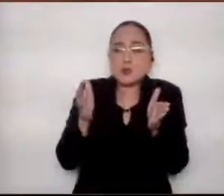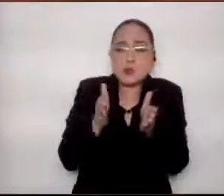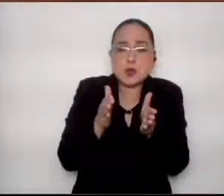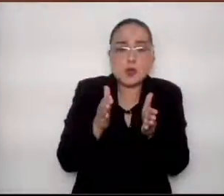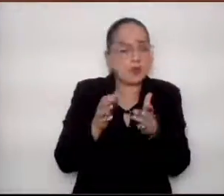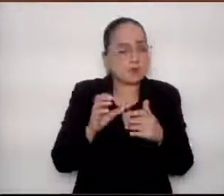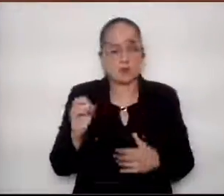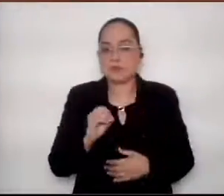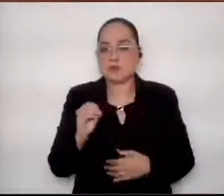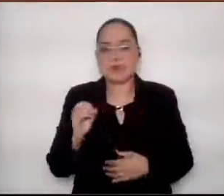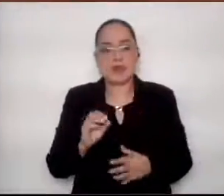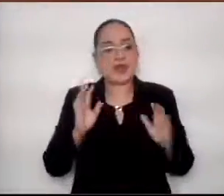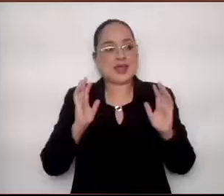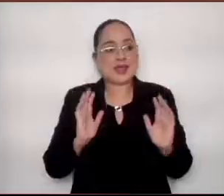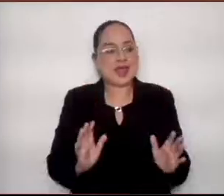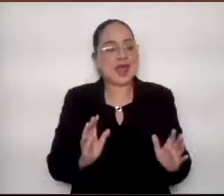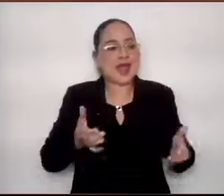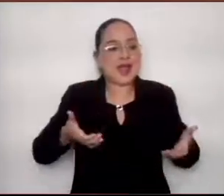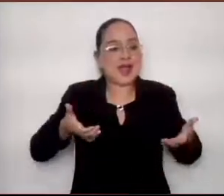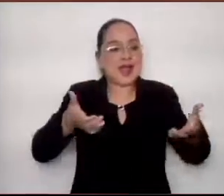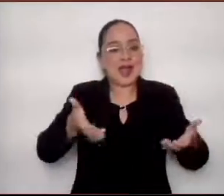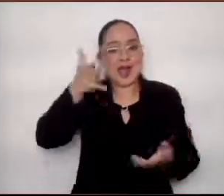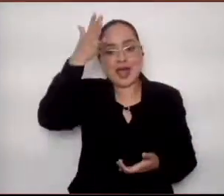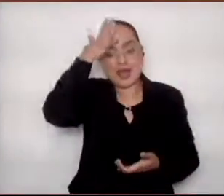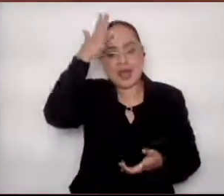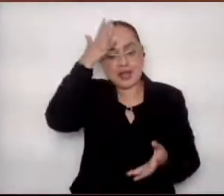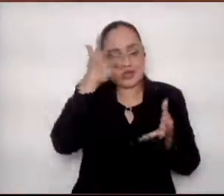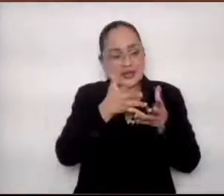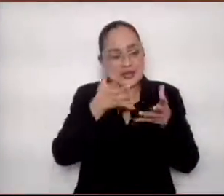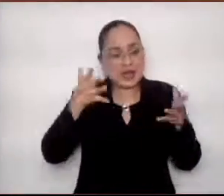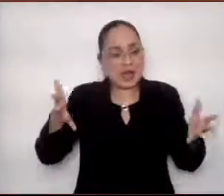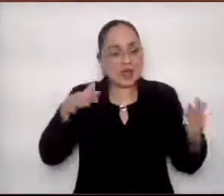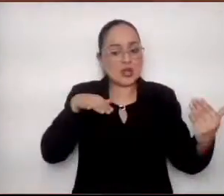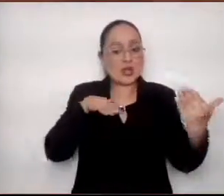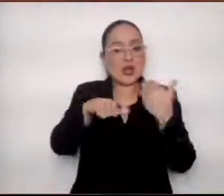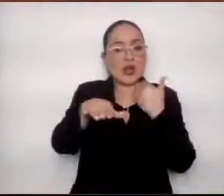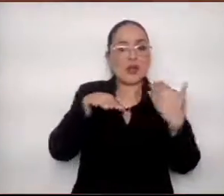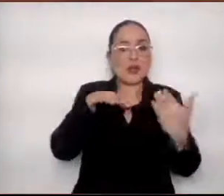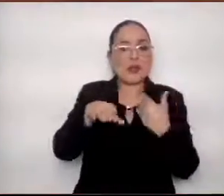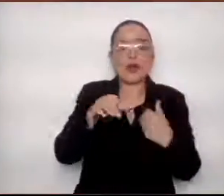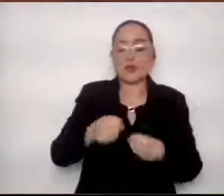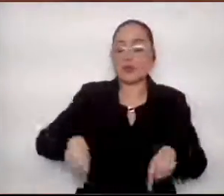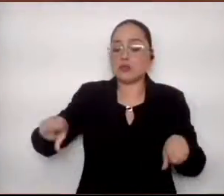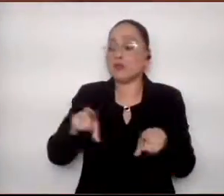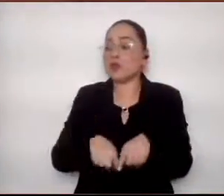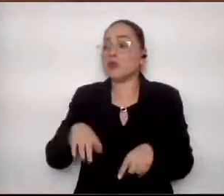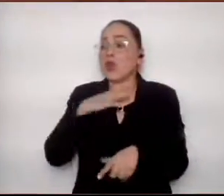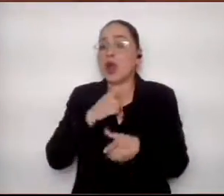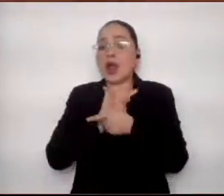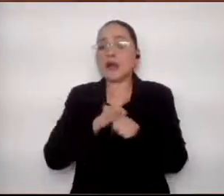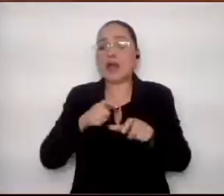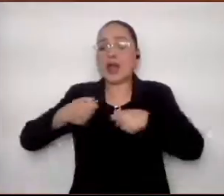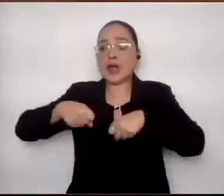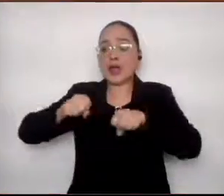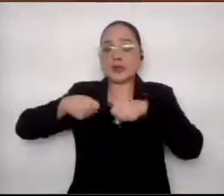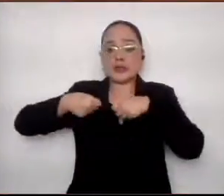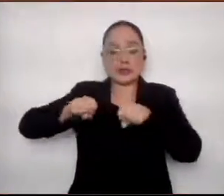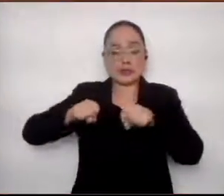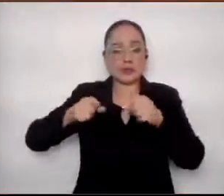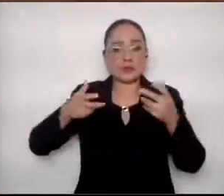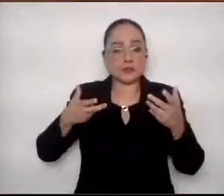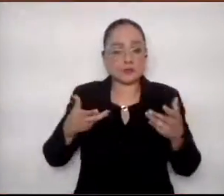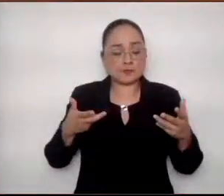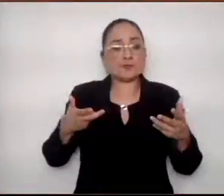tomado vialidades primarias en los principales municipios de la zona del Valle de México,